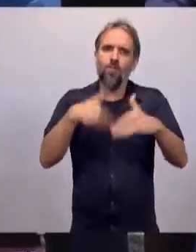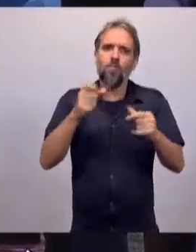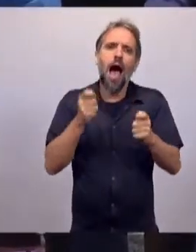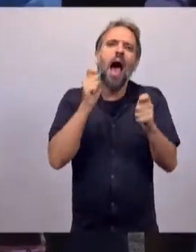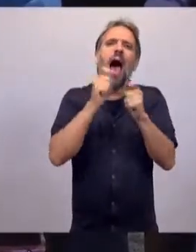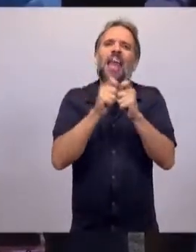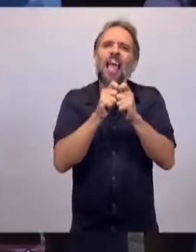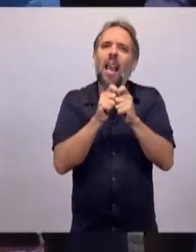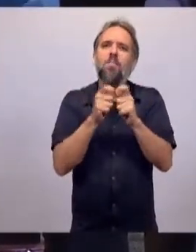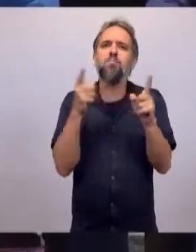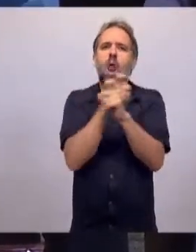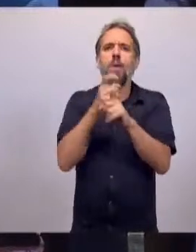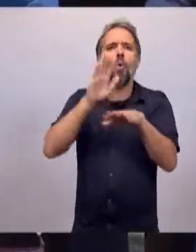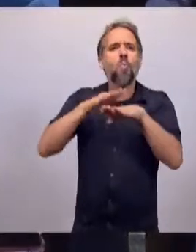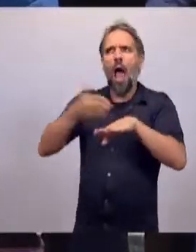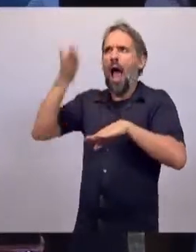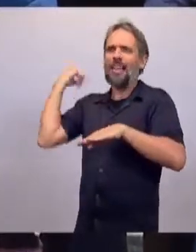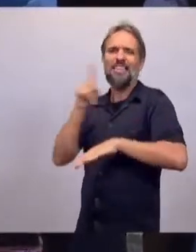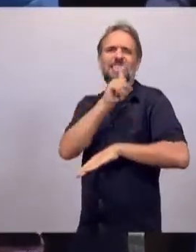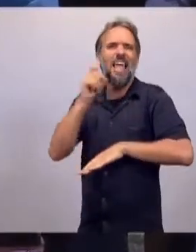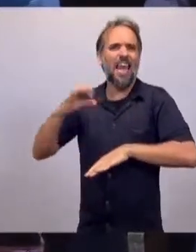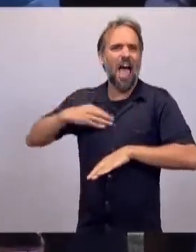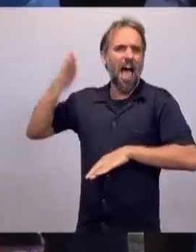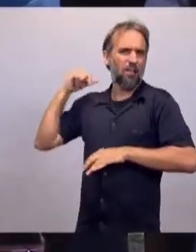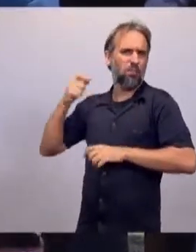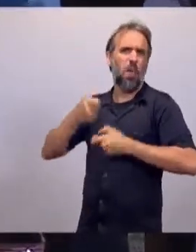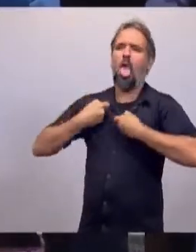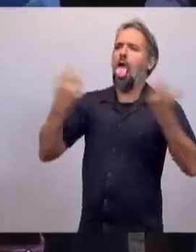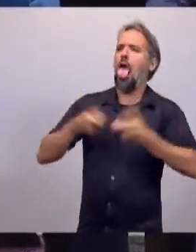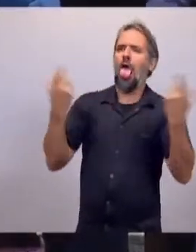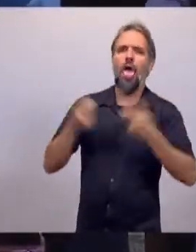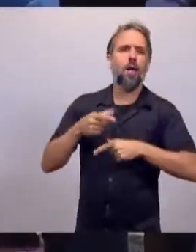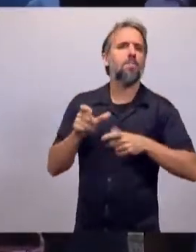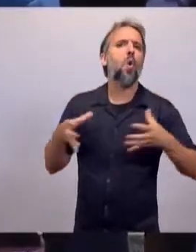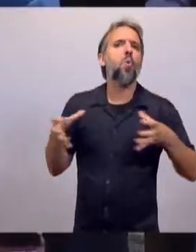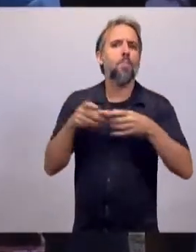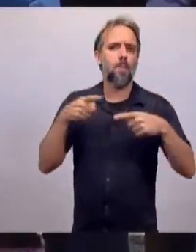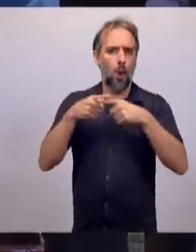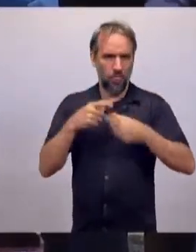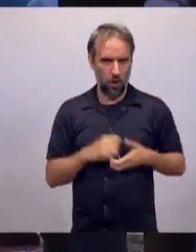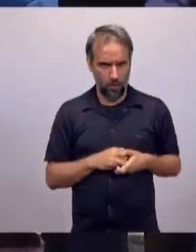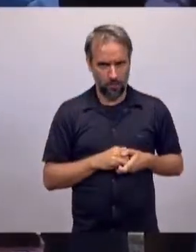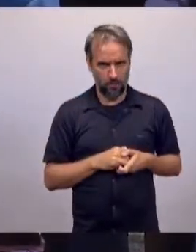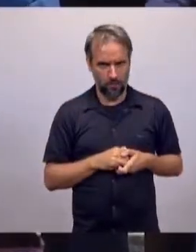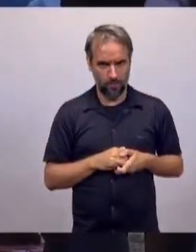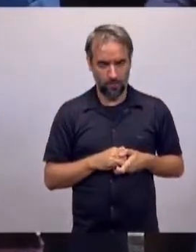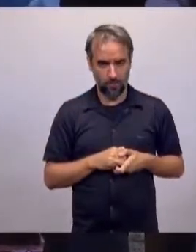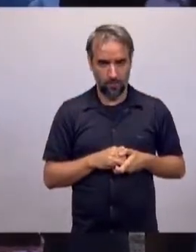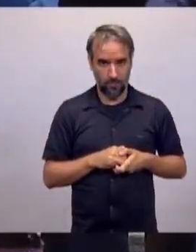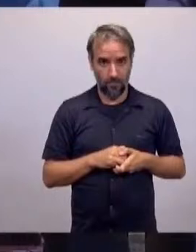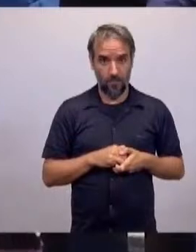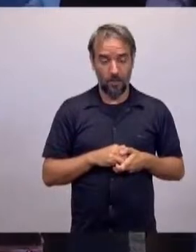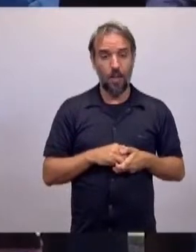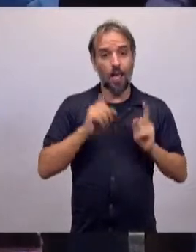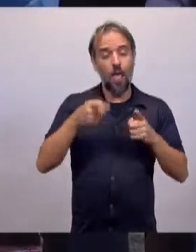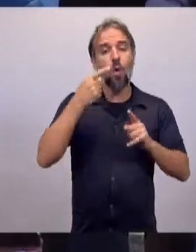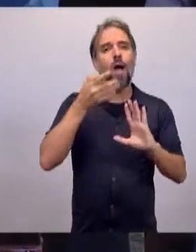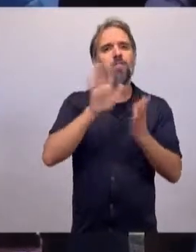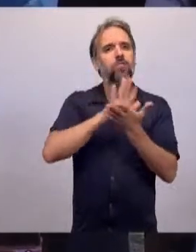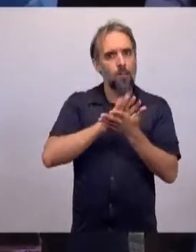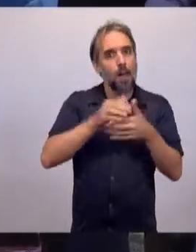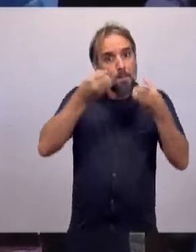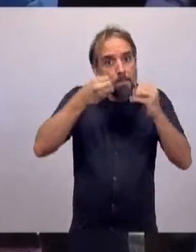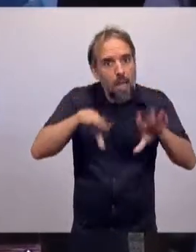el problema que causaron 100 años de despilfarro de la clase política, aun cuando al principio sea